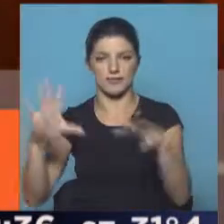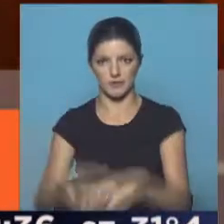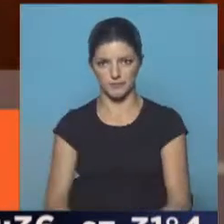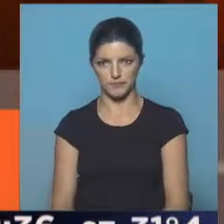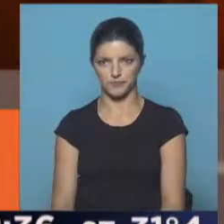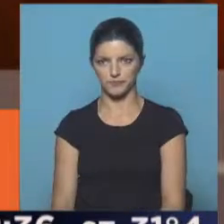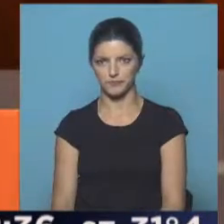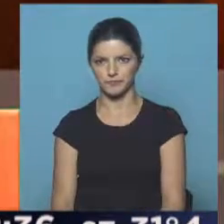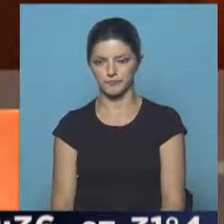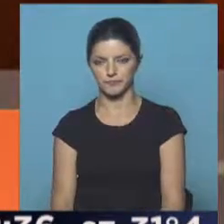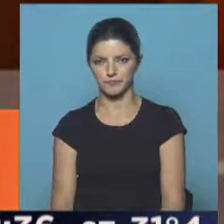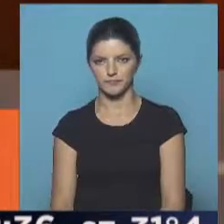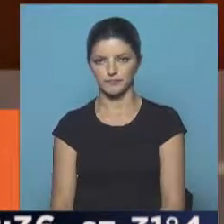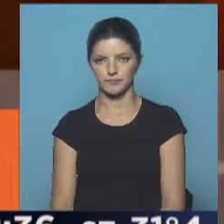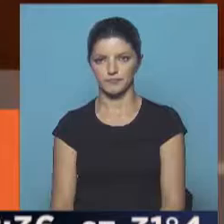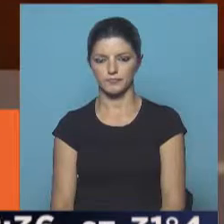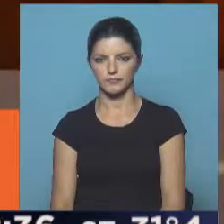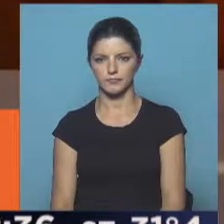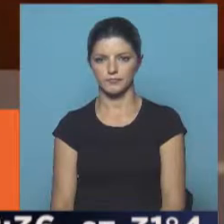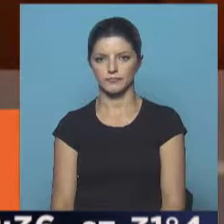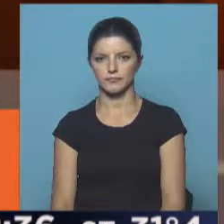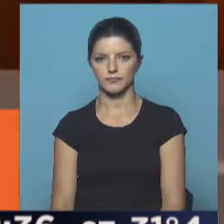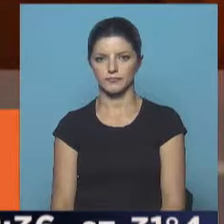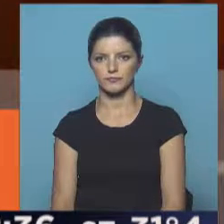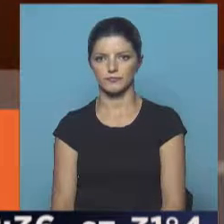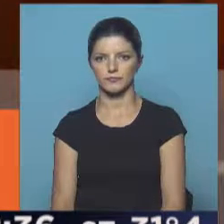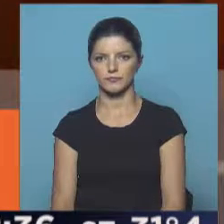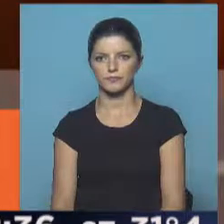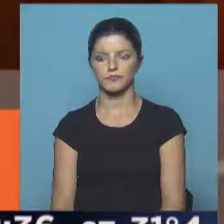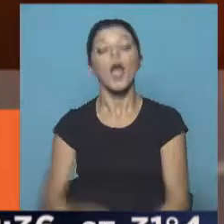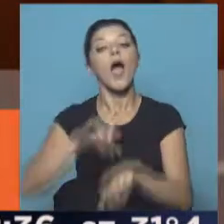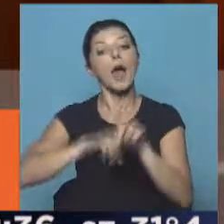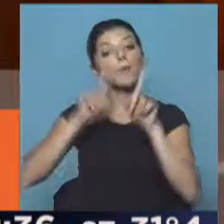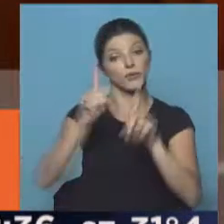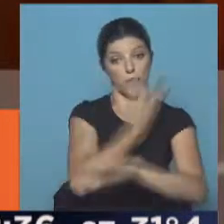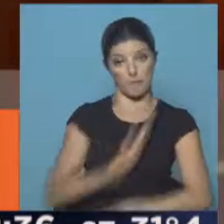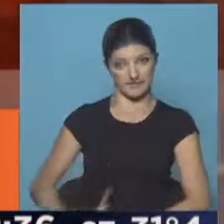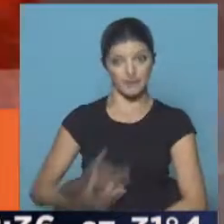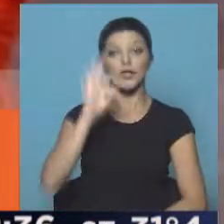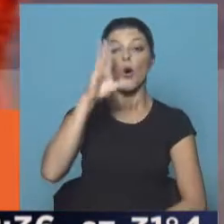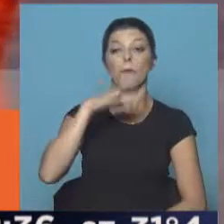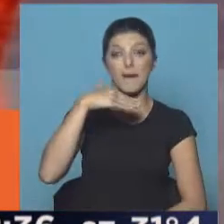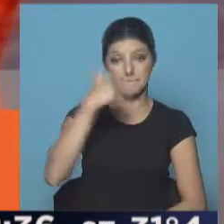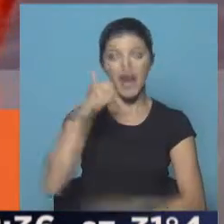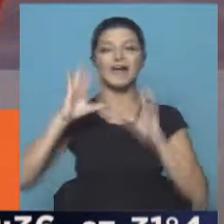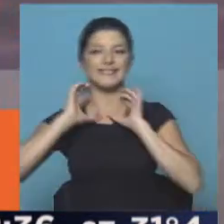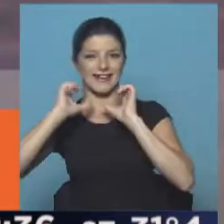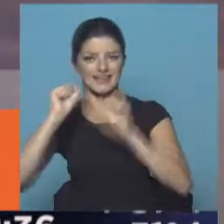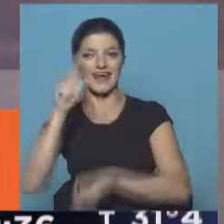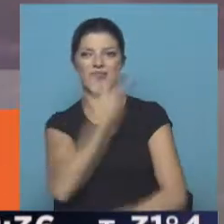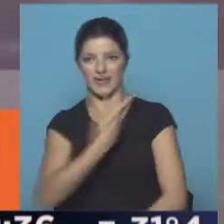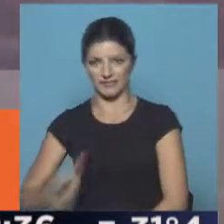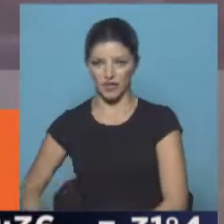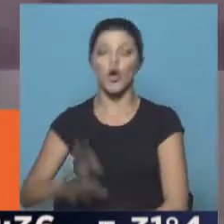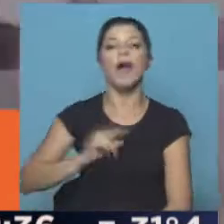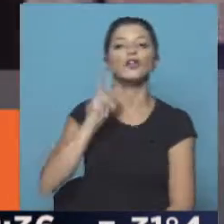This is an attack that should shock the conscience of people. Durante la presidencia de Obama, fue secretaria de Estado entre 2009 y